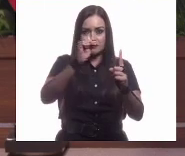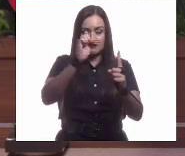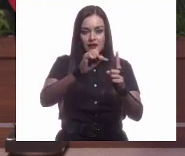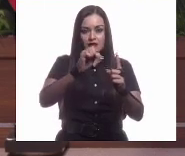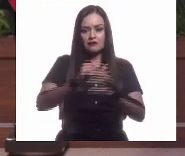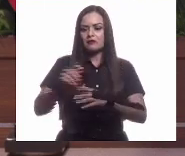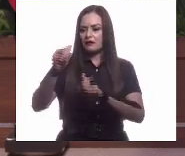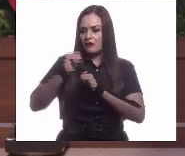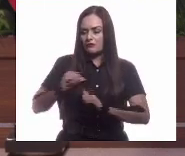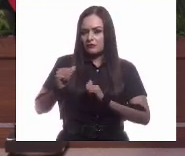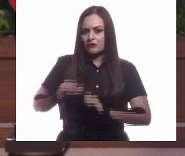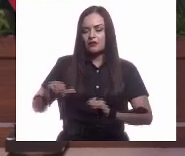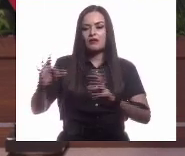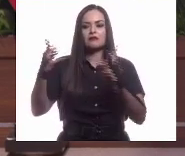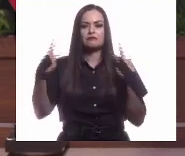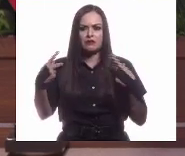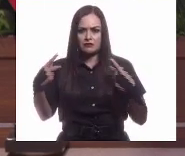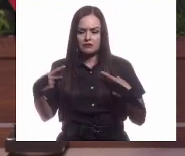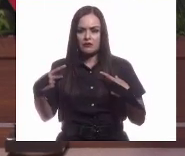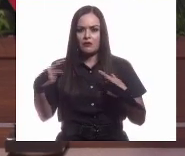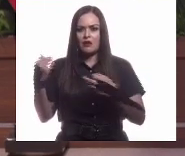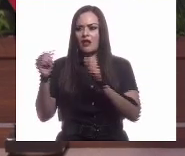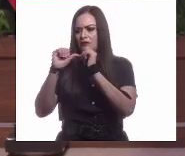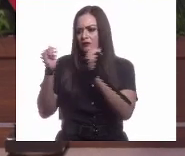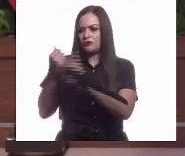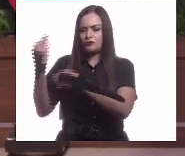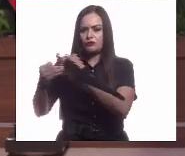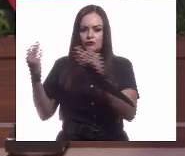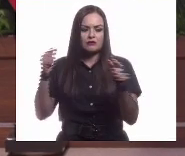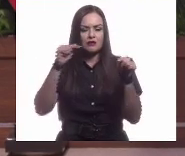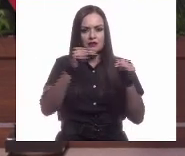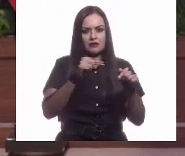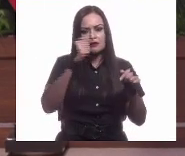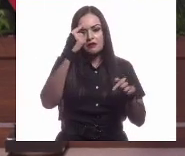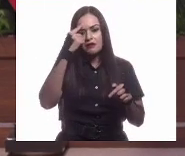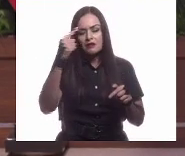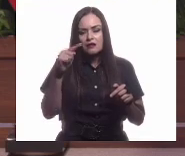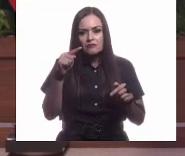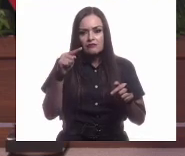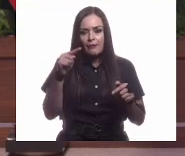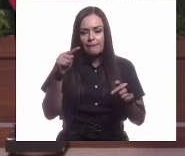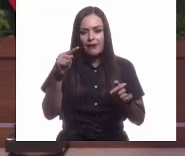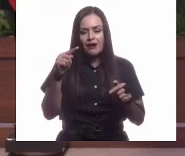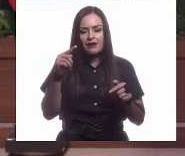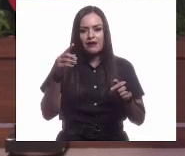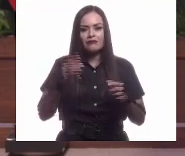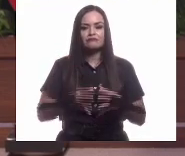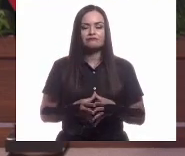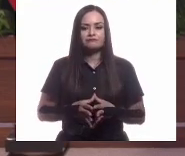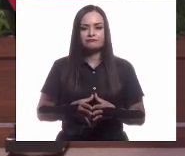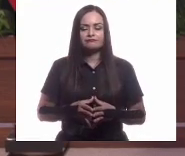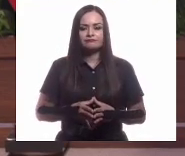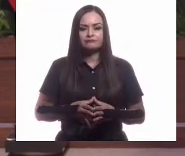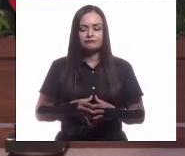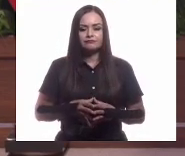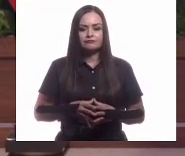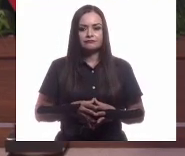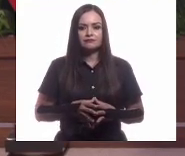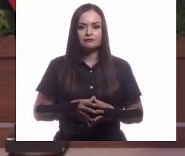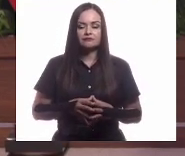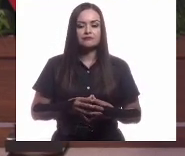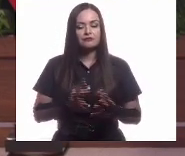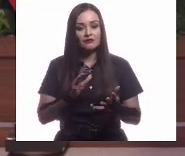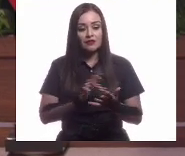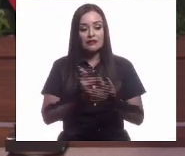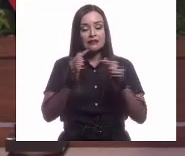autoridades, expertos y organizaciones de la sociedad civil en el esclarecimiento, prevención y sanción y erradicación de este delito. Gracias